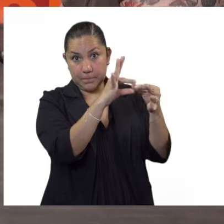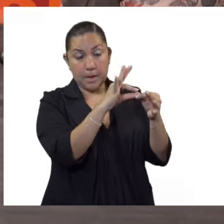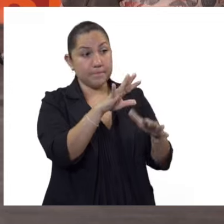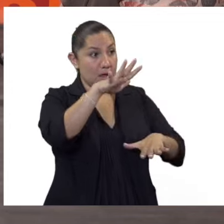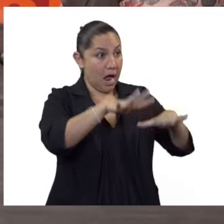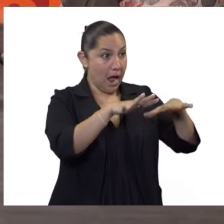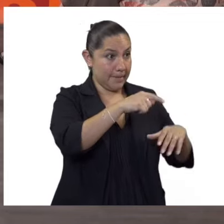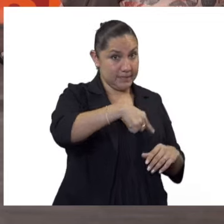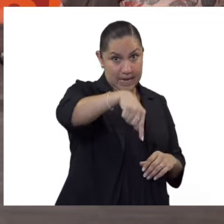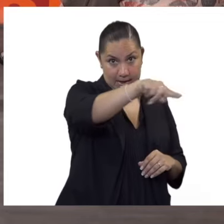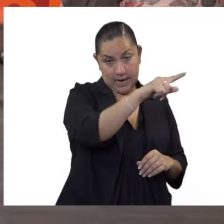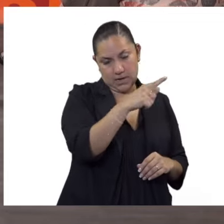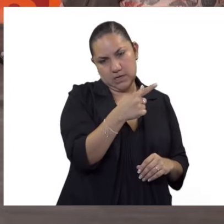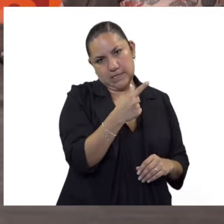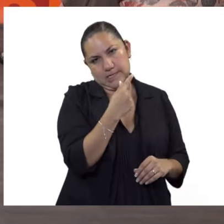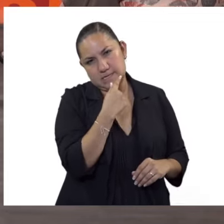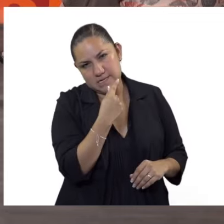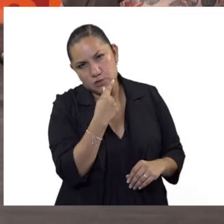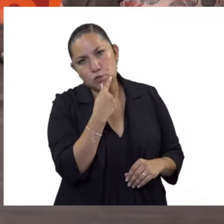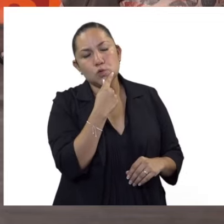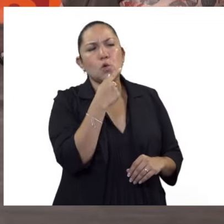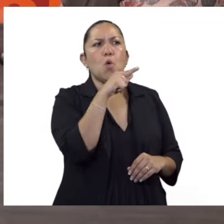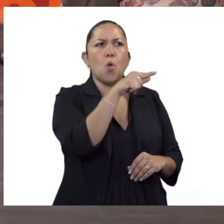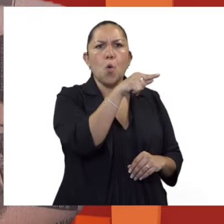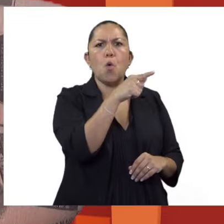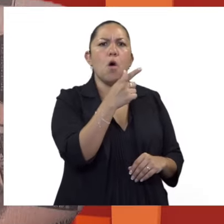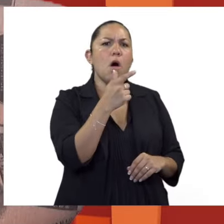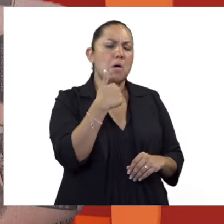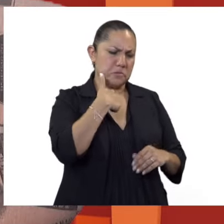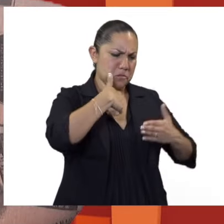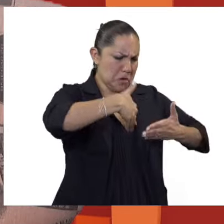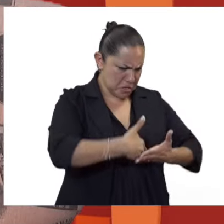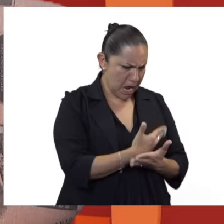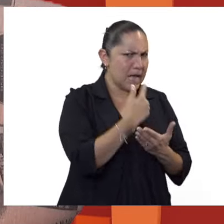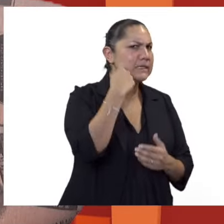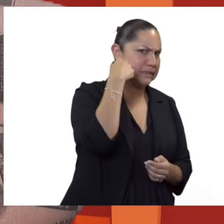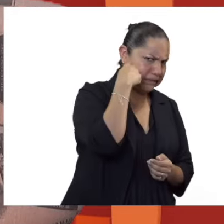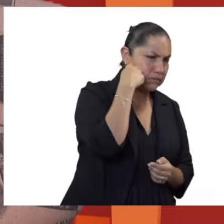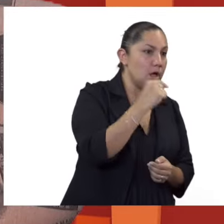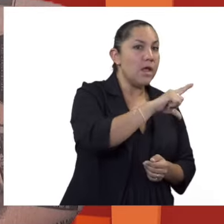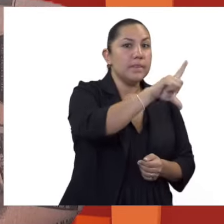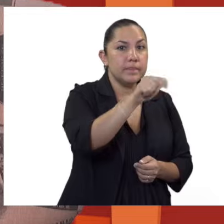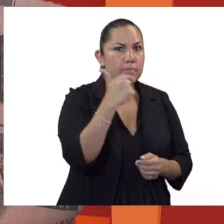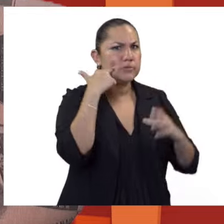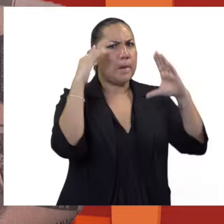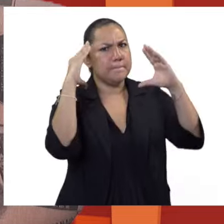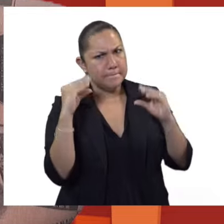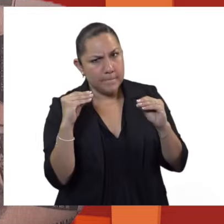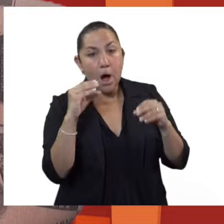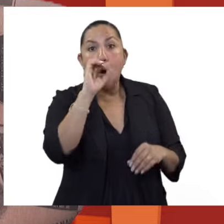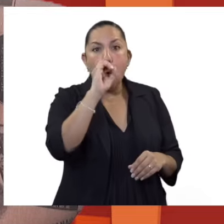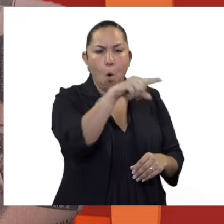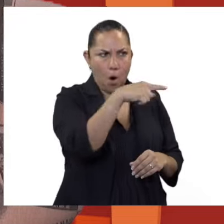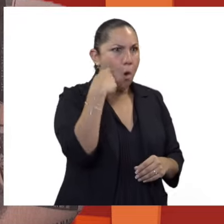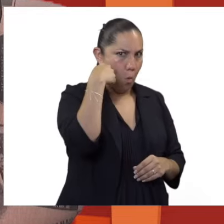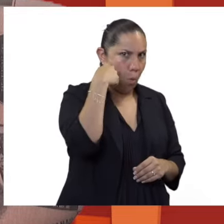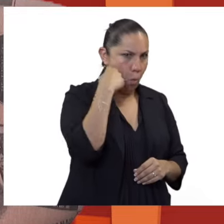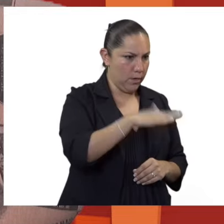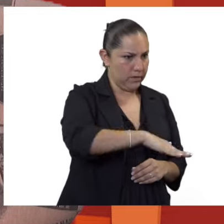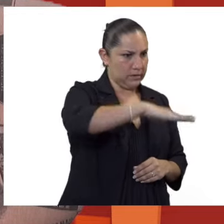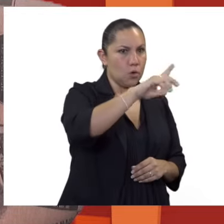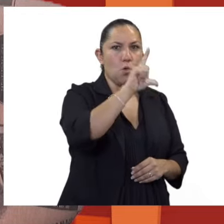niños que adquieren la el problema auditivo post nacimiento no o más grandecito puede ser por una